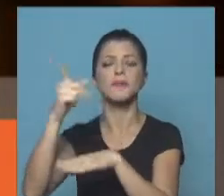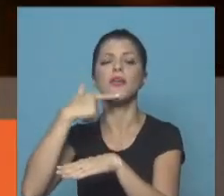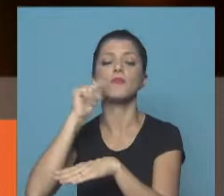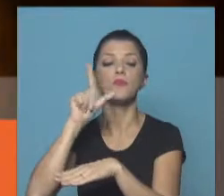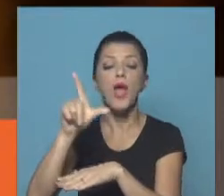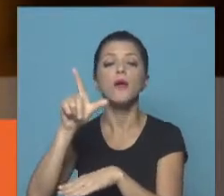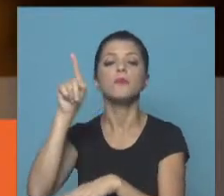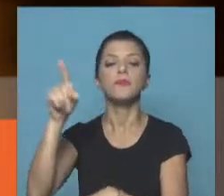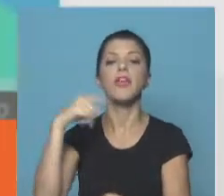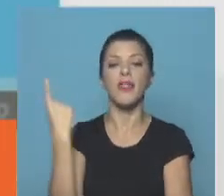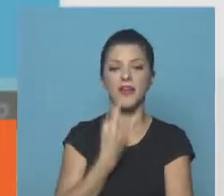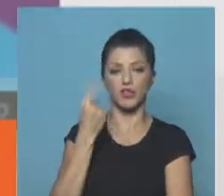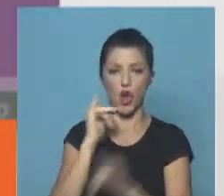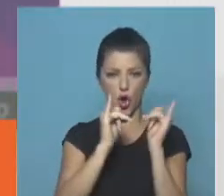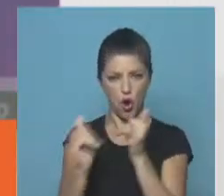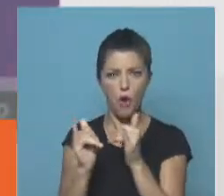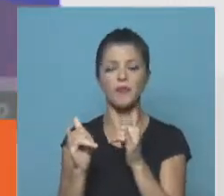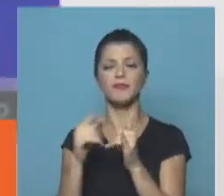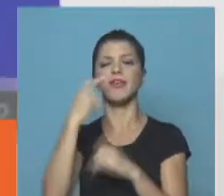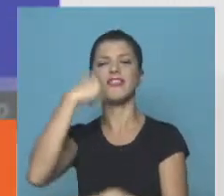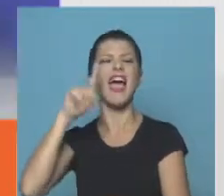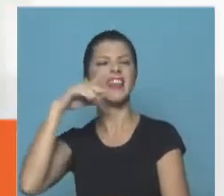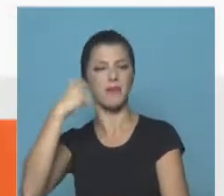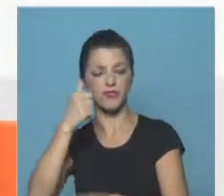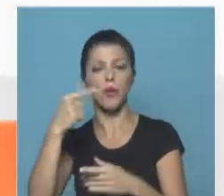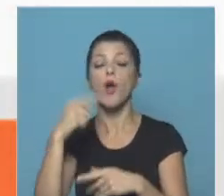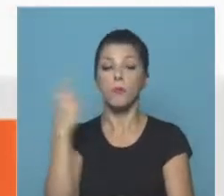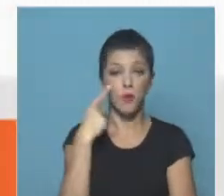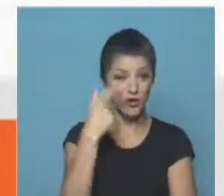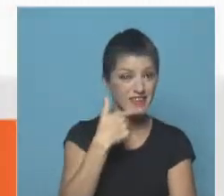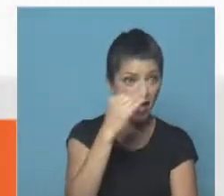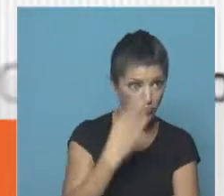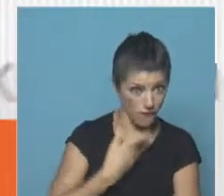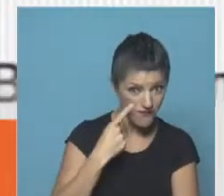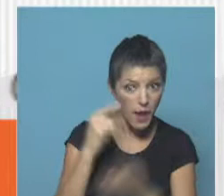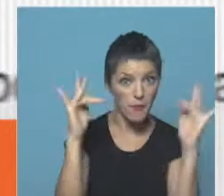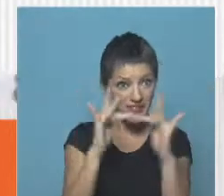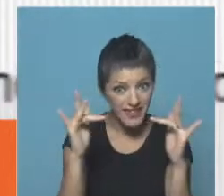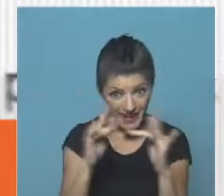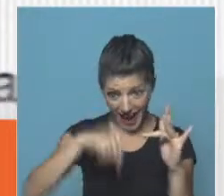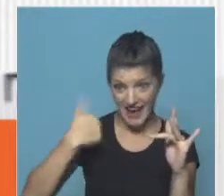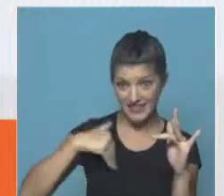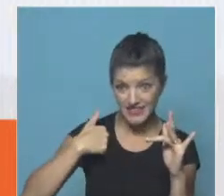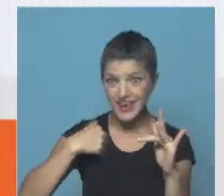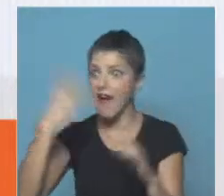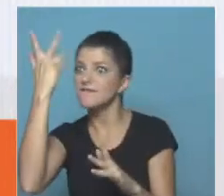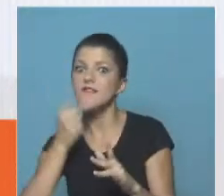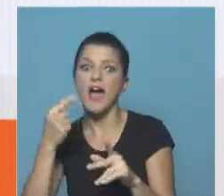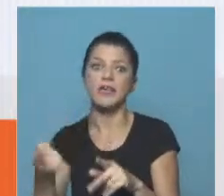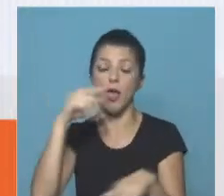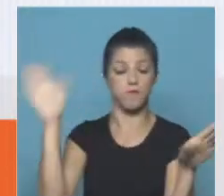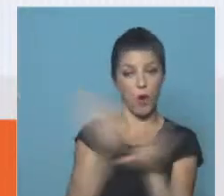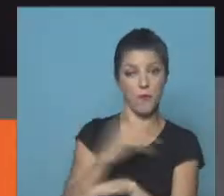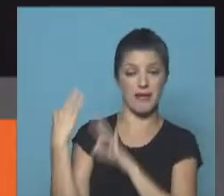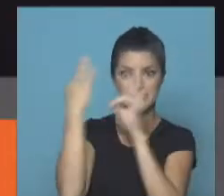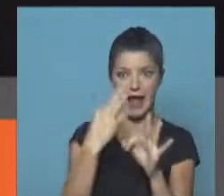Es un joven director de animación de Estados Unidos, conoce a Sofía, argentina, por internet, le encanta y viaja de sorpresa a la Argentina. Pero la sorpresa